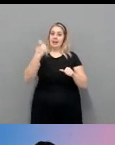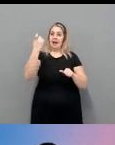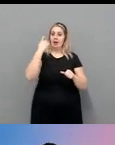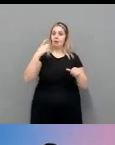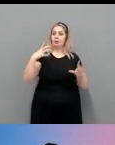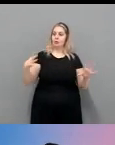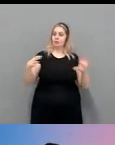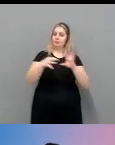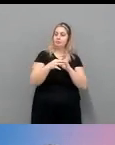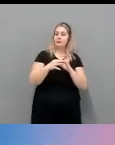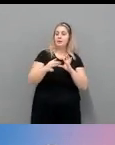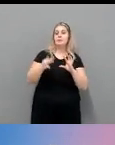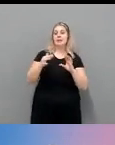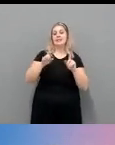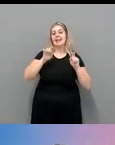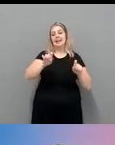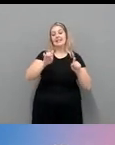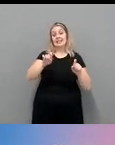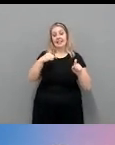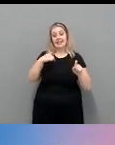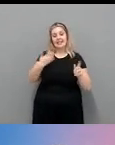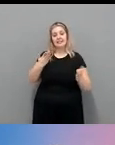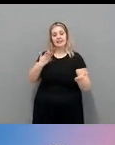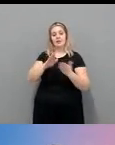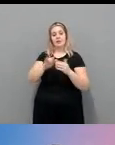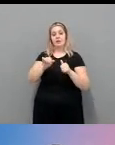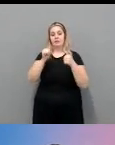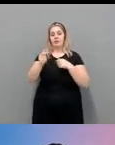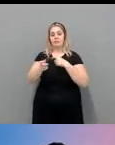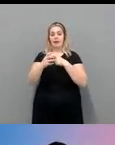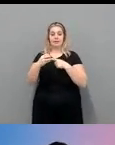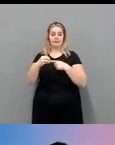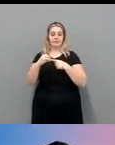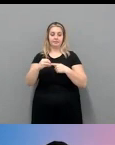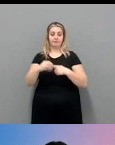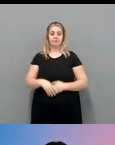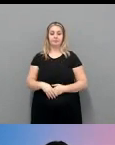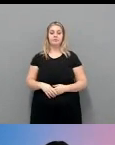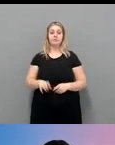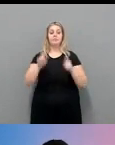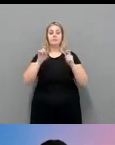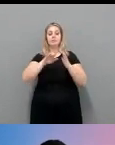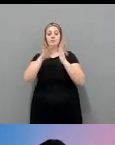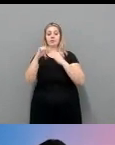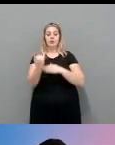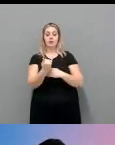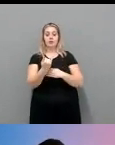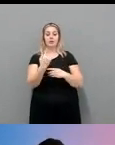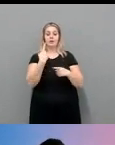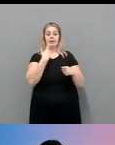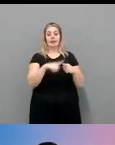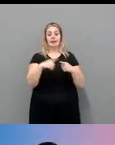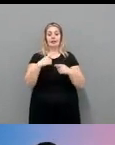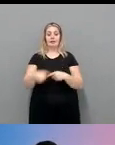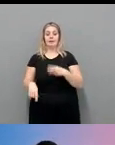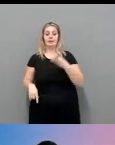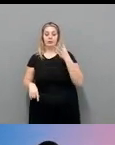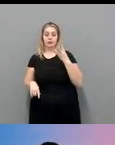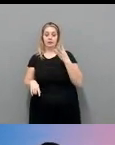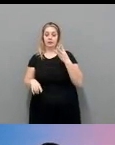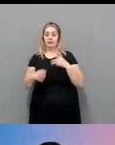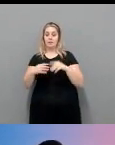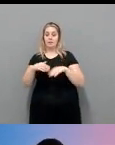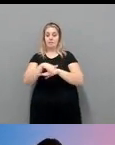enfrentamos esa enseñanza es la clave. La enseñanza del lenguaje requiere de tres elementos